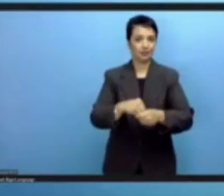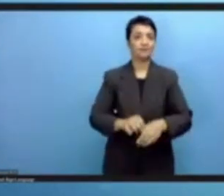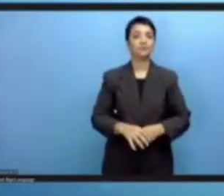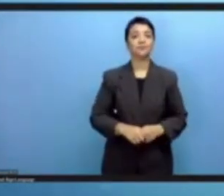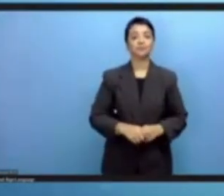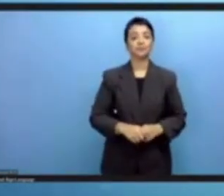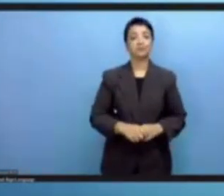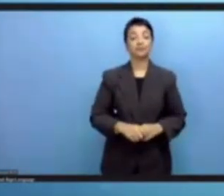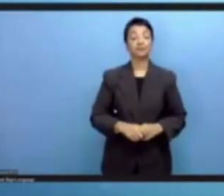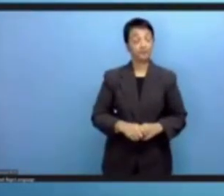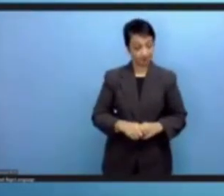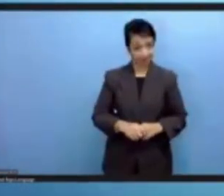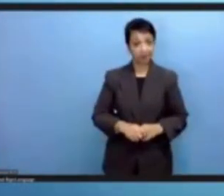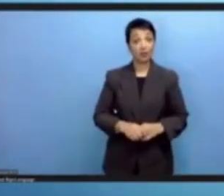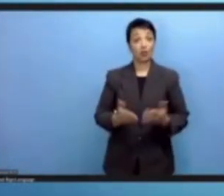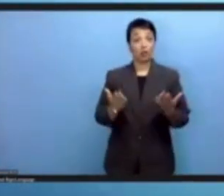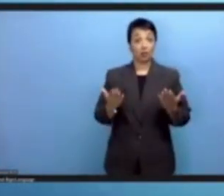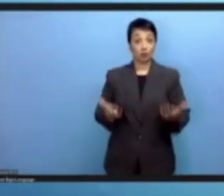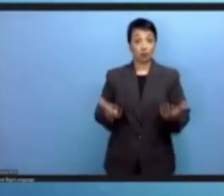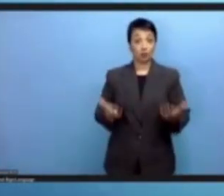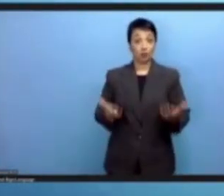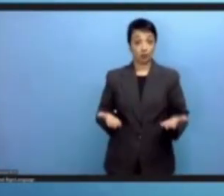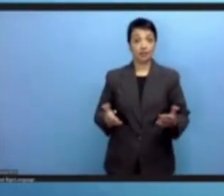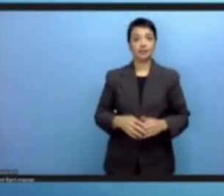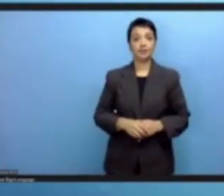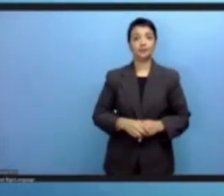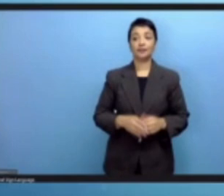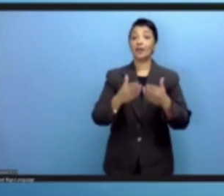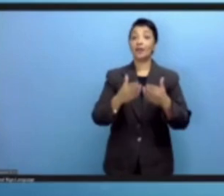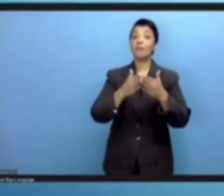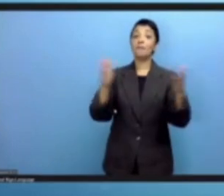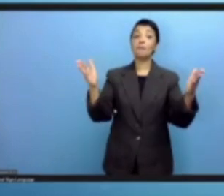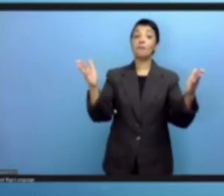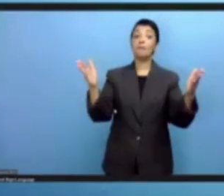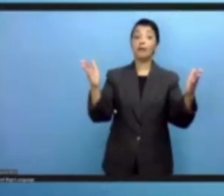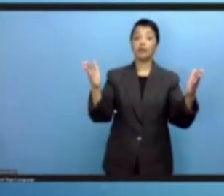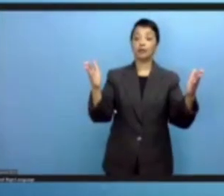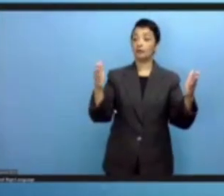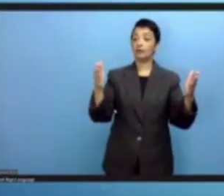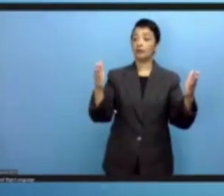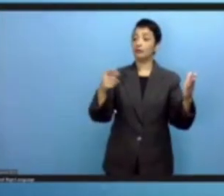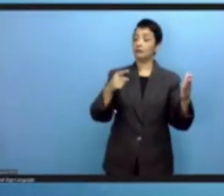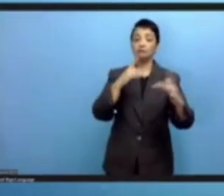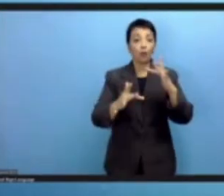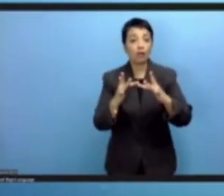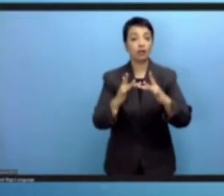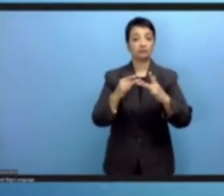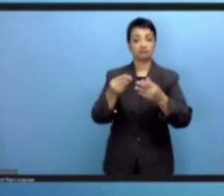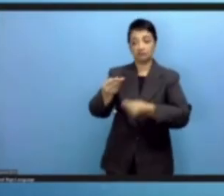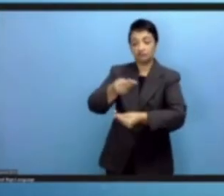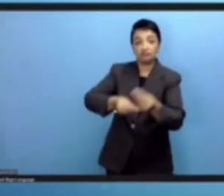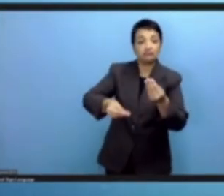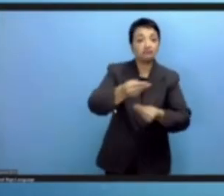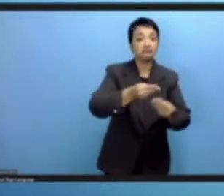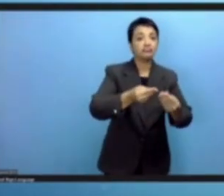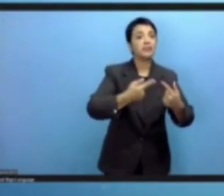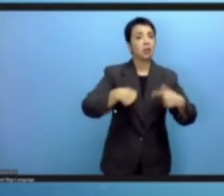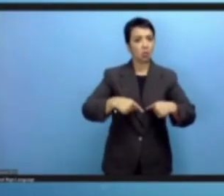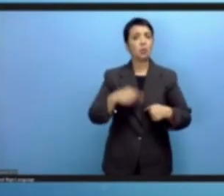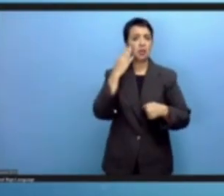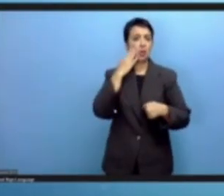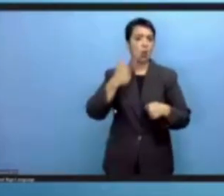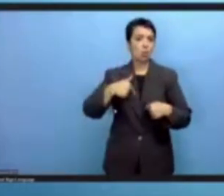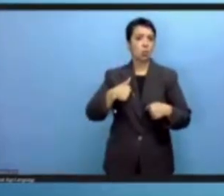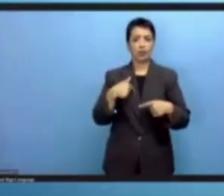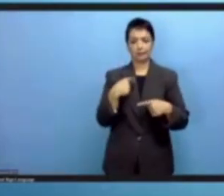en la economía digital hoy en día la infraestructura pública digital los bienes públicos